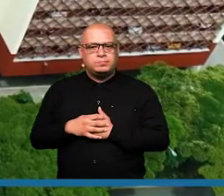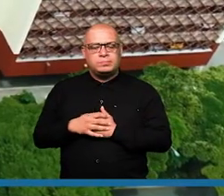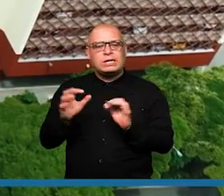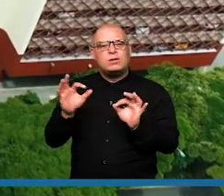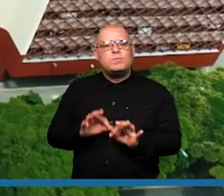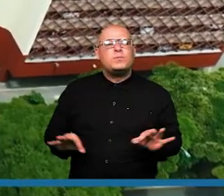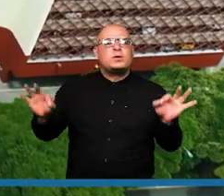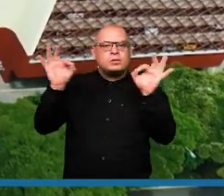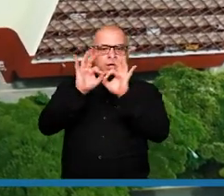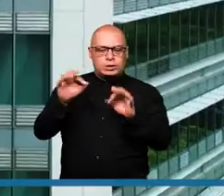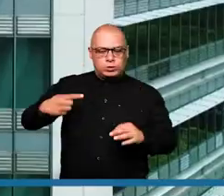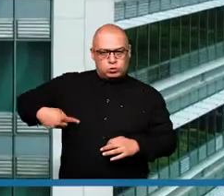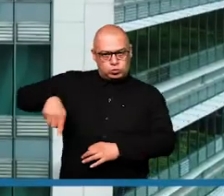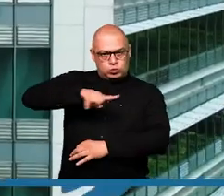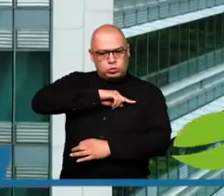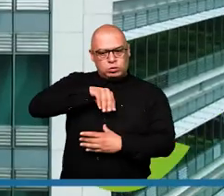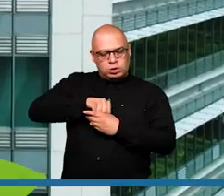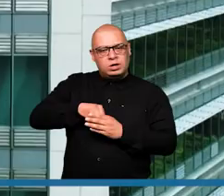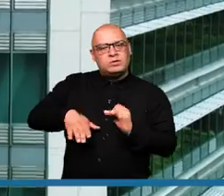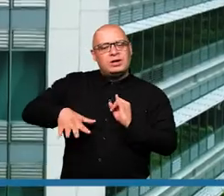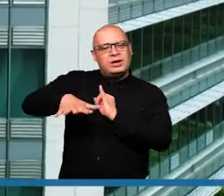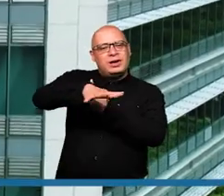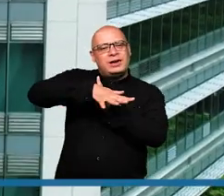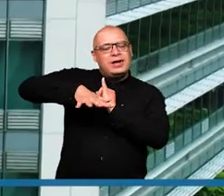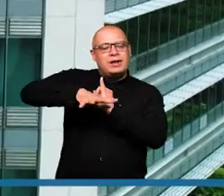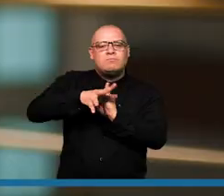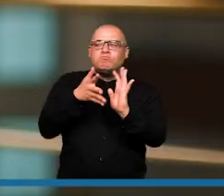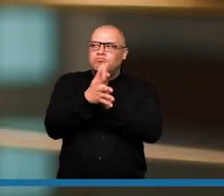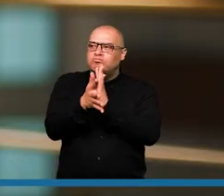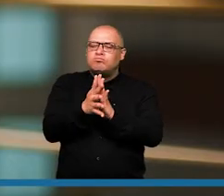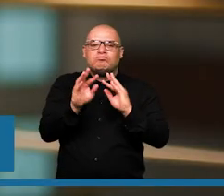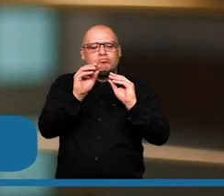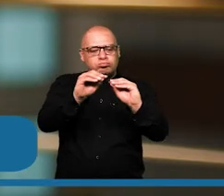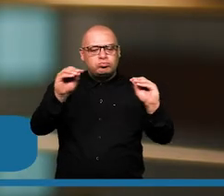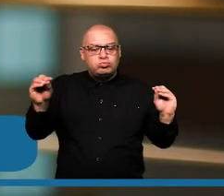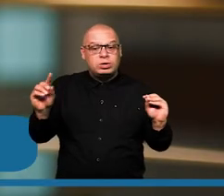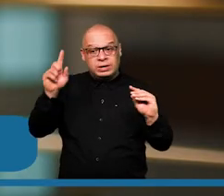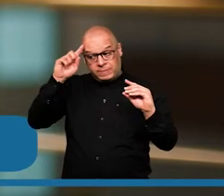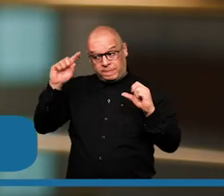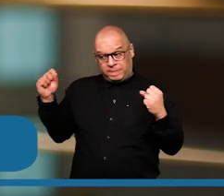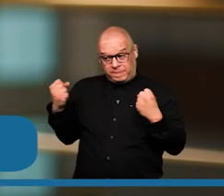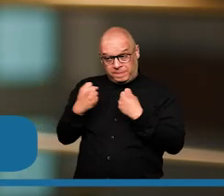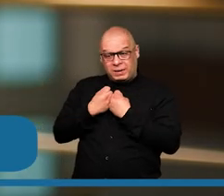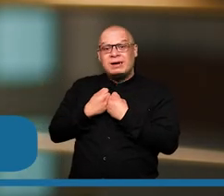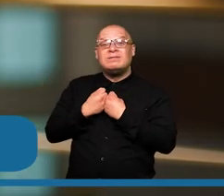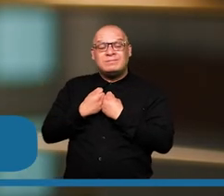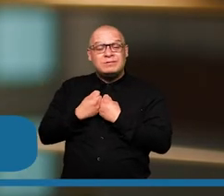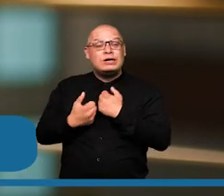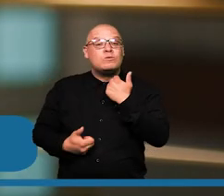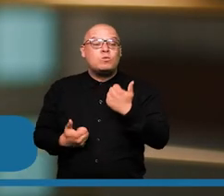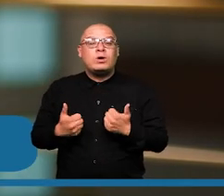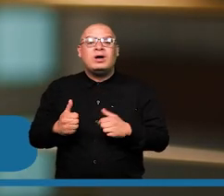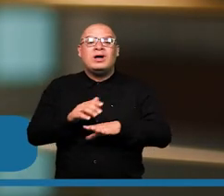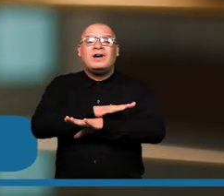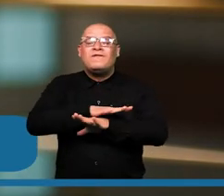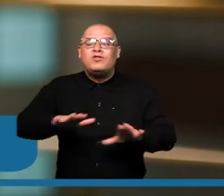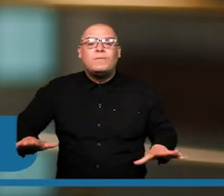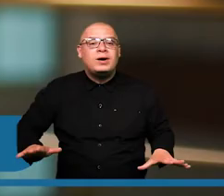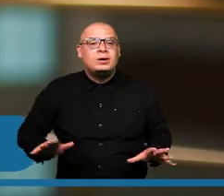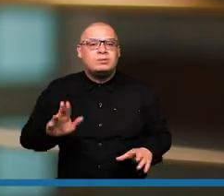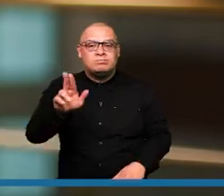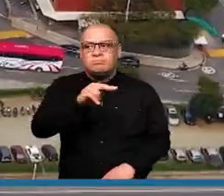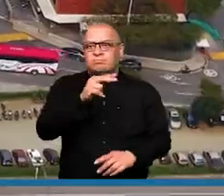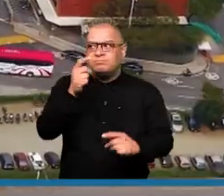que hemos desarrollado al interior del área metropolitana y también en articulación con las autoridades ambientales es la de Paremos Ya con el Tráfico Ilegal de